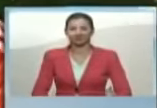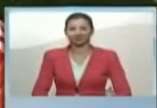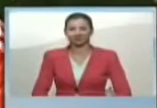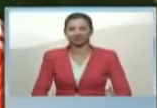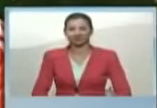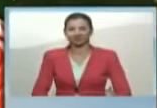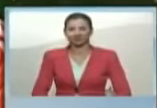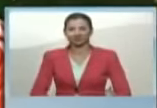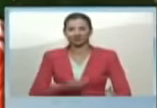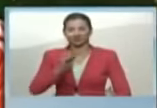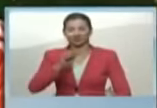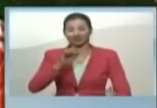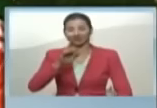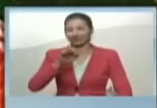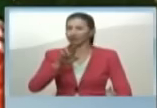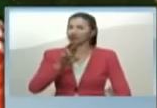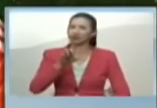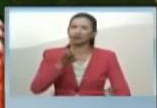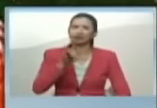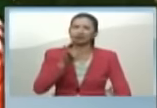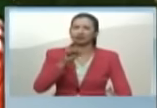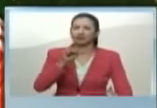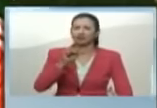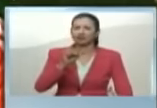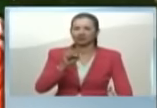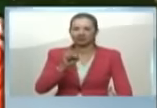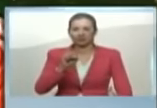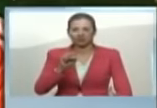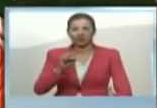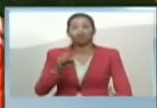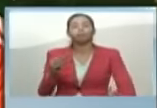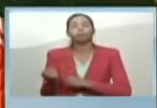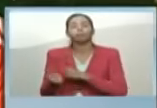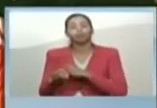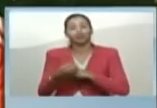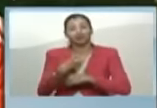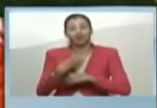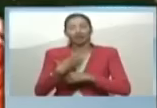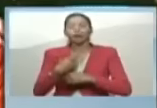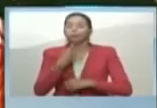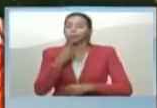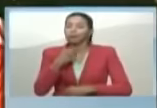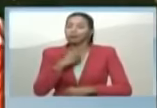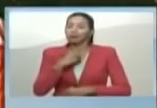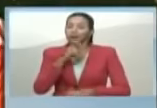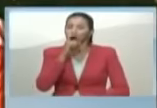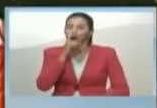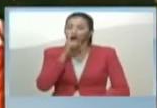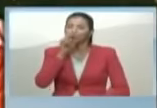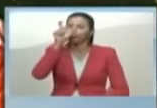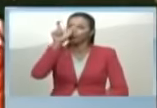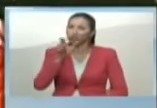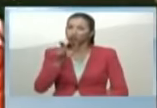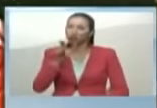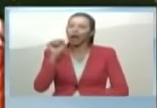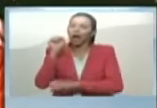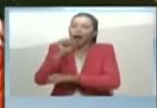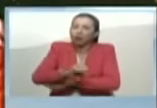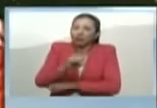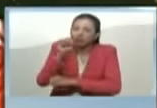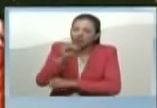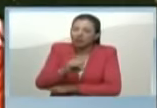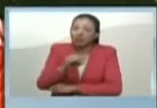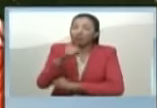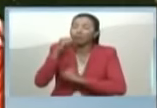Kaelitz, me escribe Kaelitz, me dice Nicolás Maduro, personas con autismo en grado severo